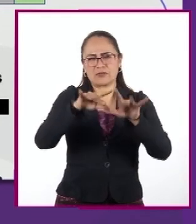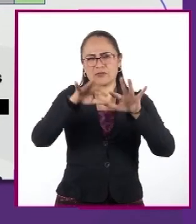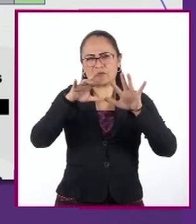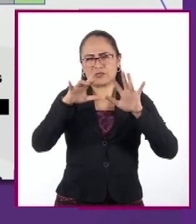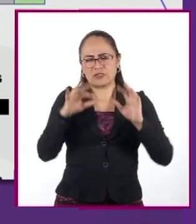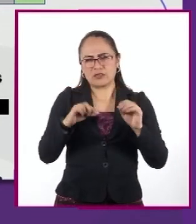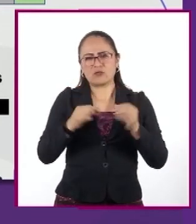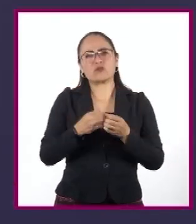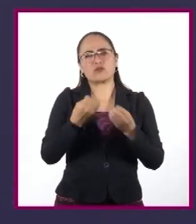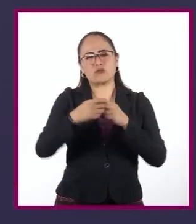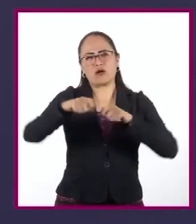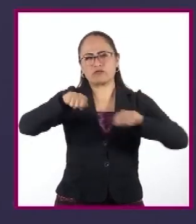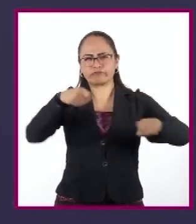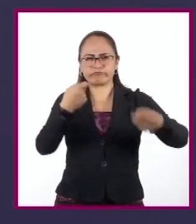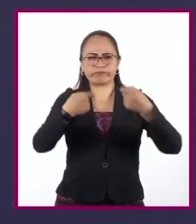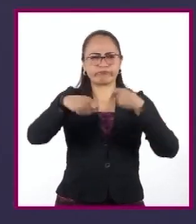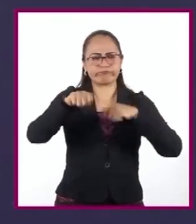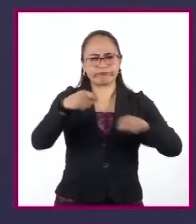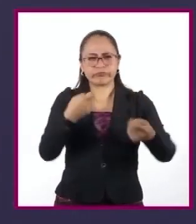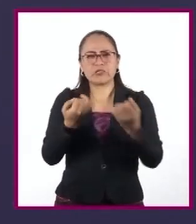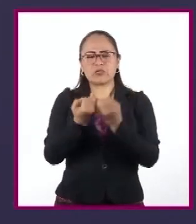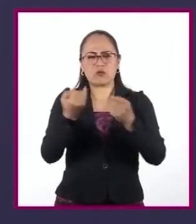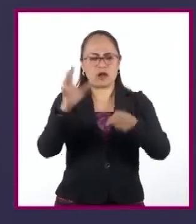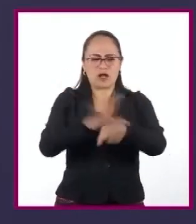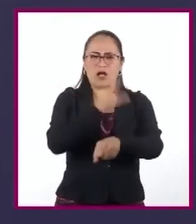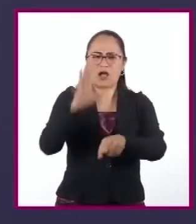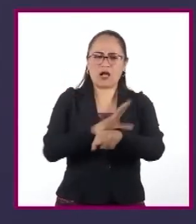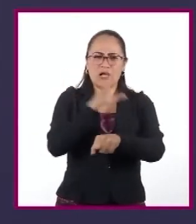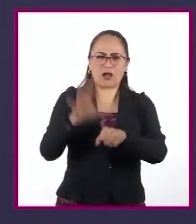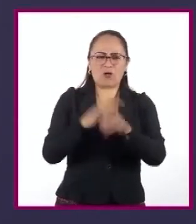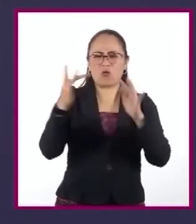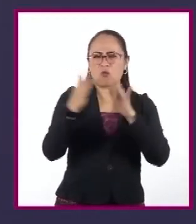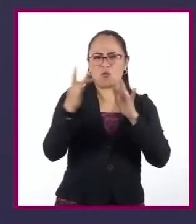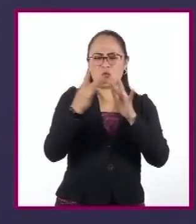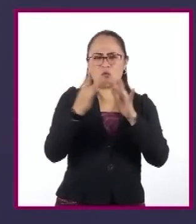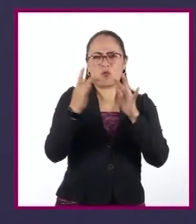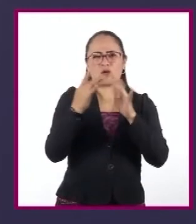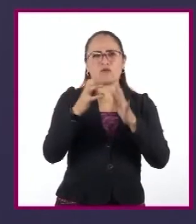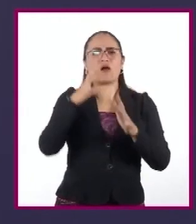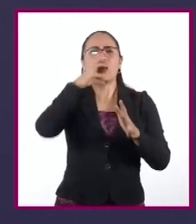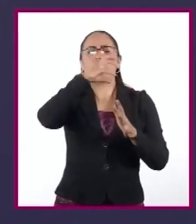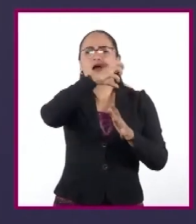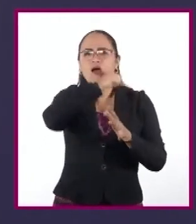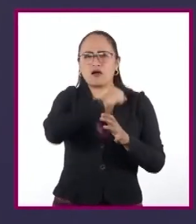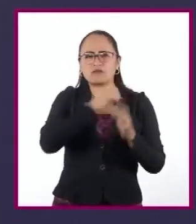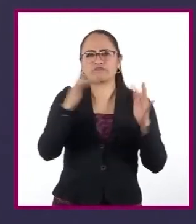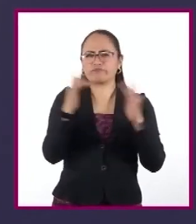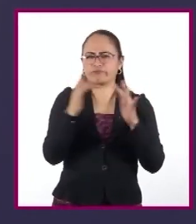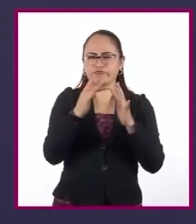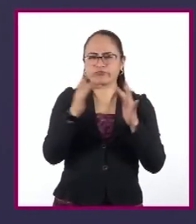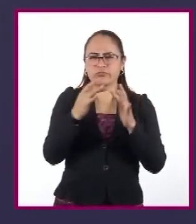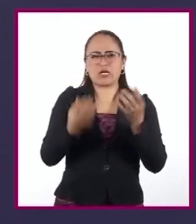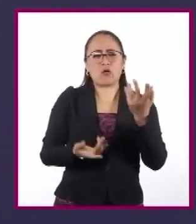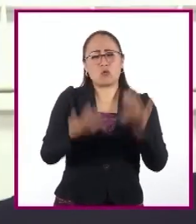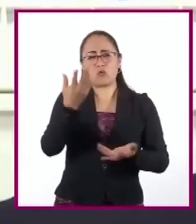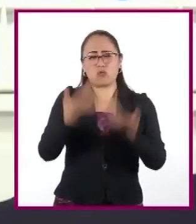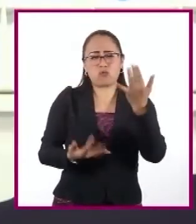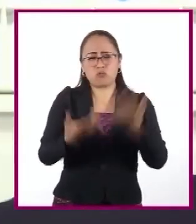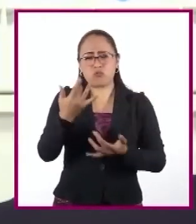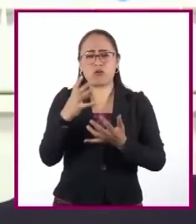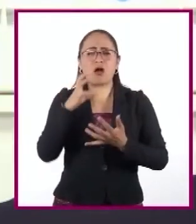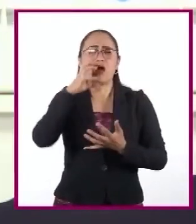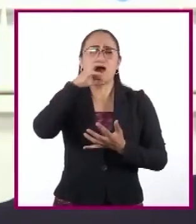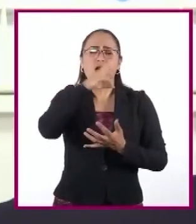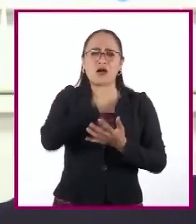dúctiles y maleables, buenos conductores de calor y la electricidad. Sus puntos de fusión y ebullición son altos,